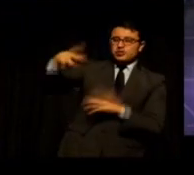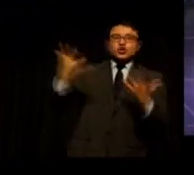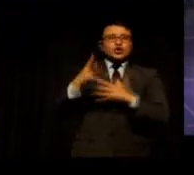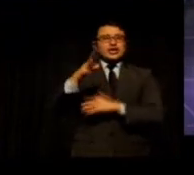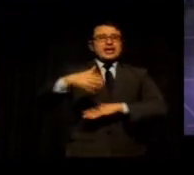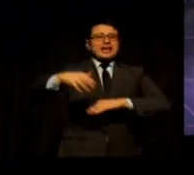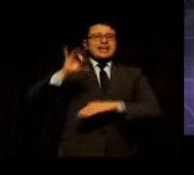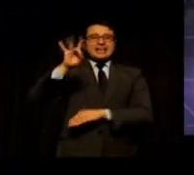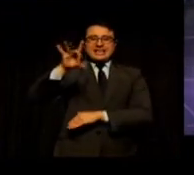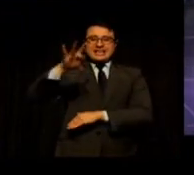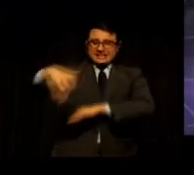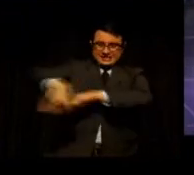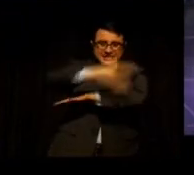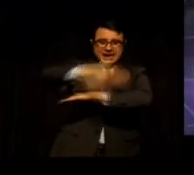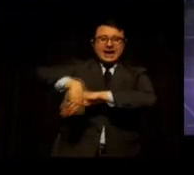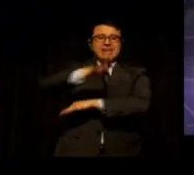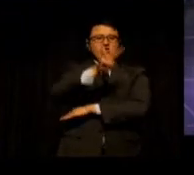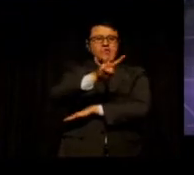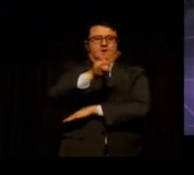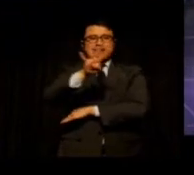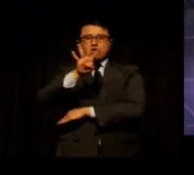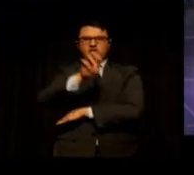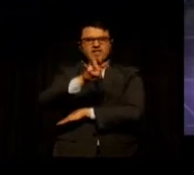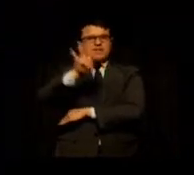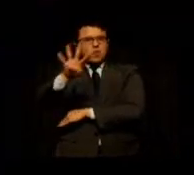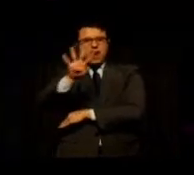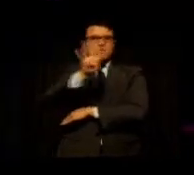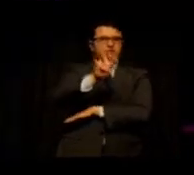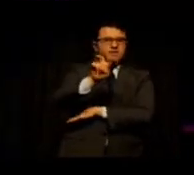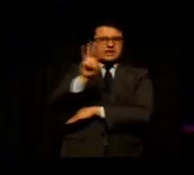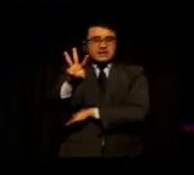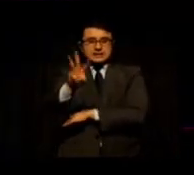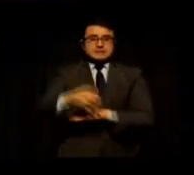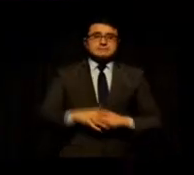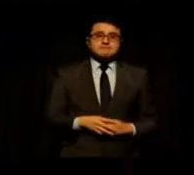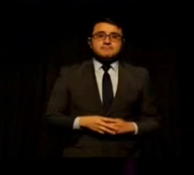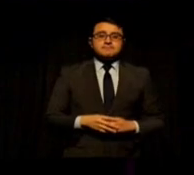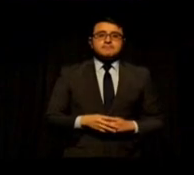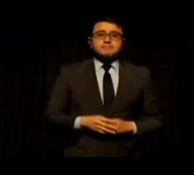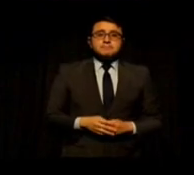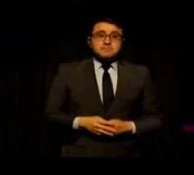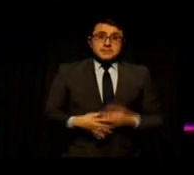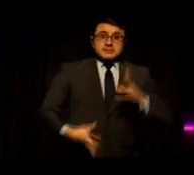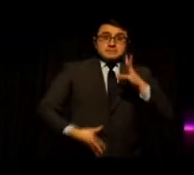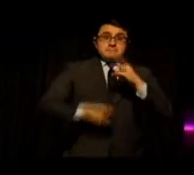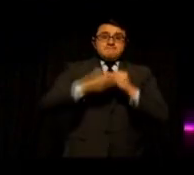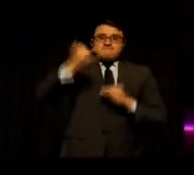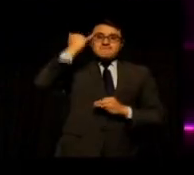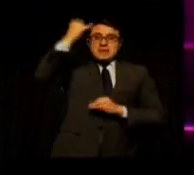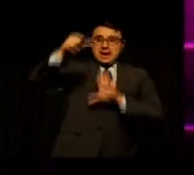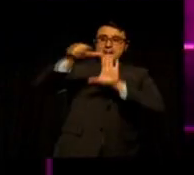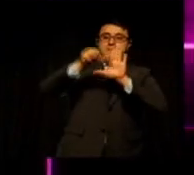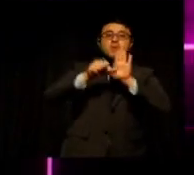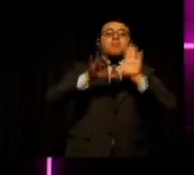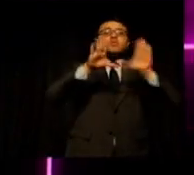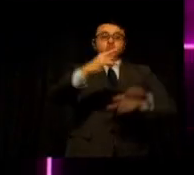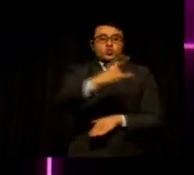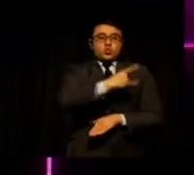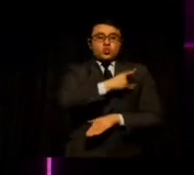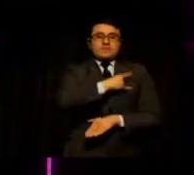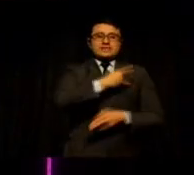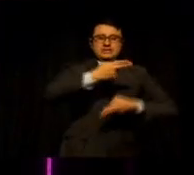con calle 94 93 también empezamos con el programa en la universidad del bosque